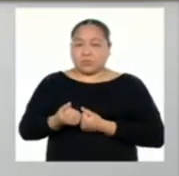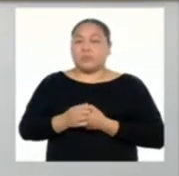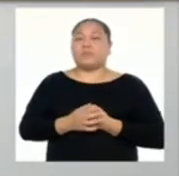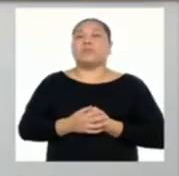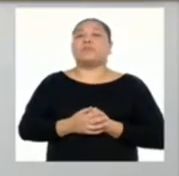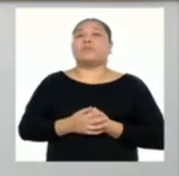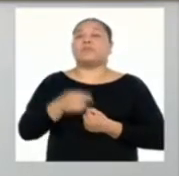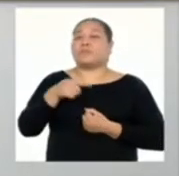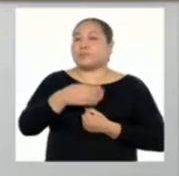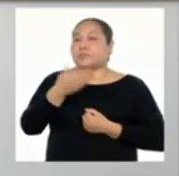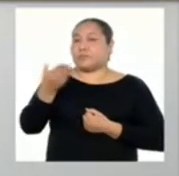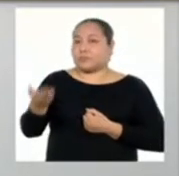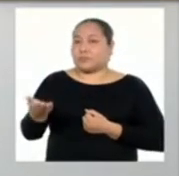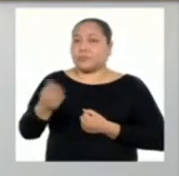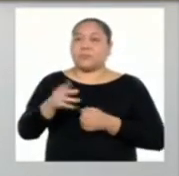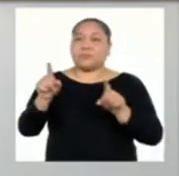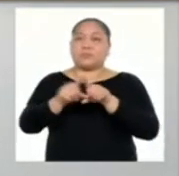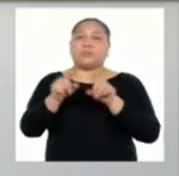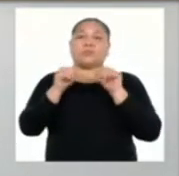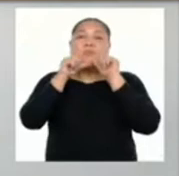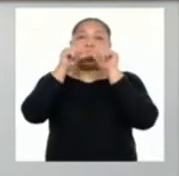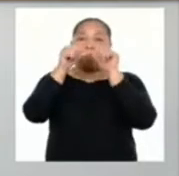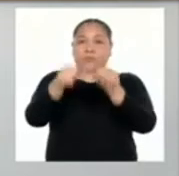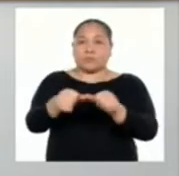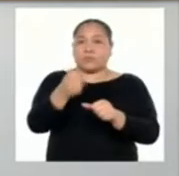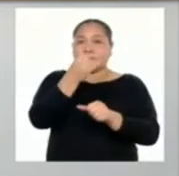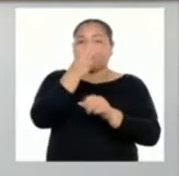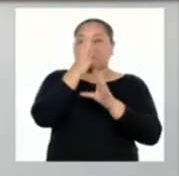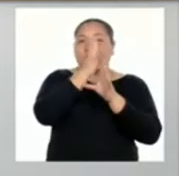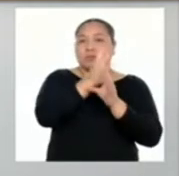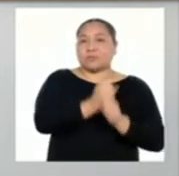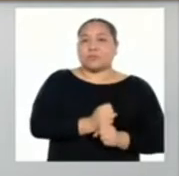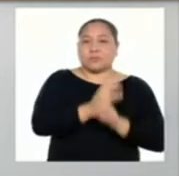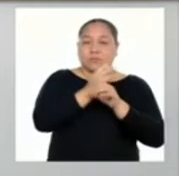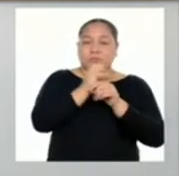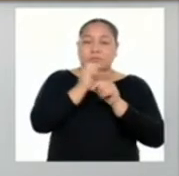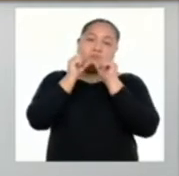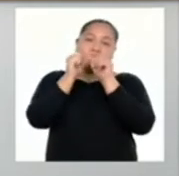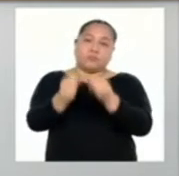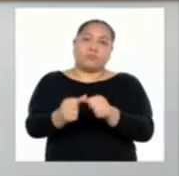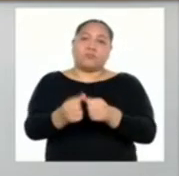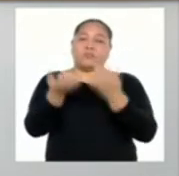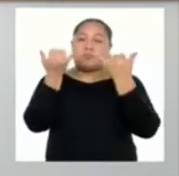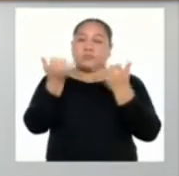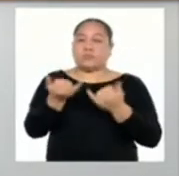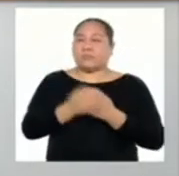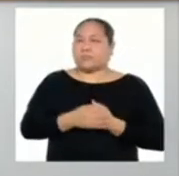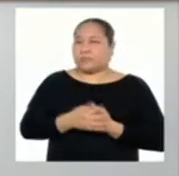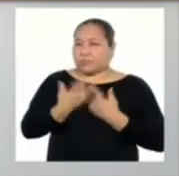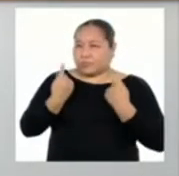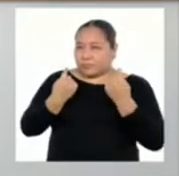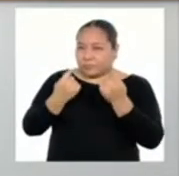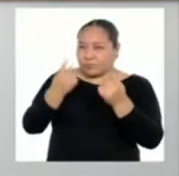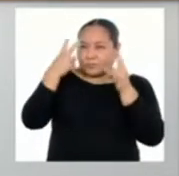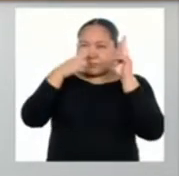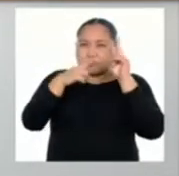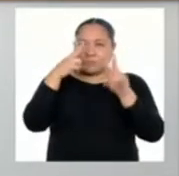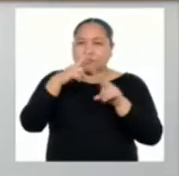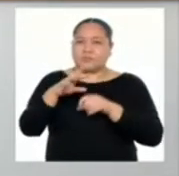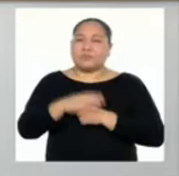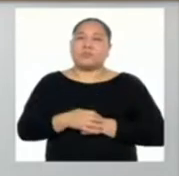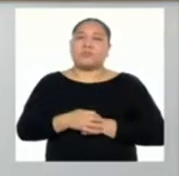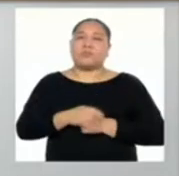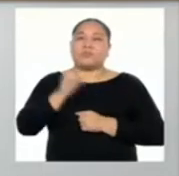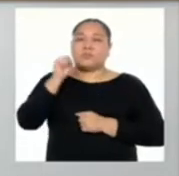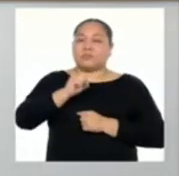otras. Por otro lado, se mantienen algunas tradiciones. Ahora intentaremos ver si hay